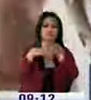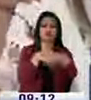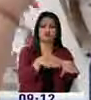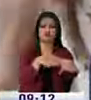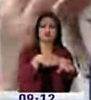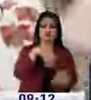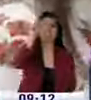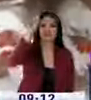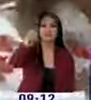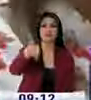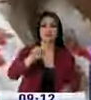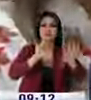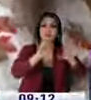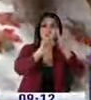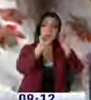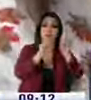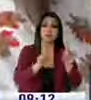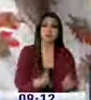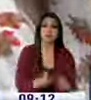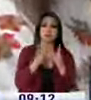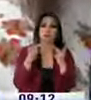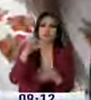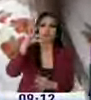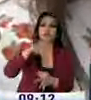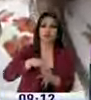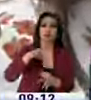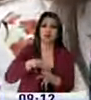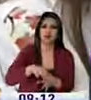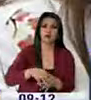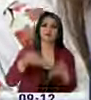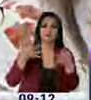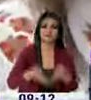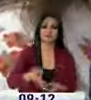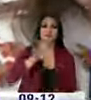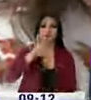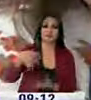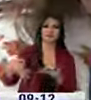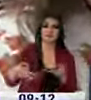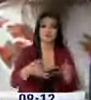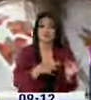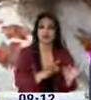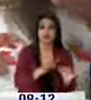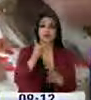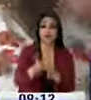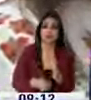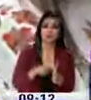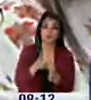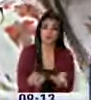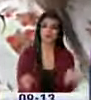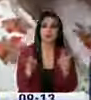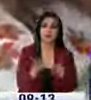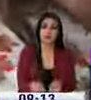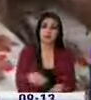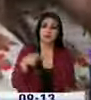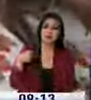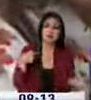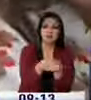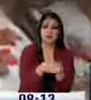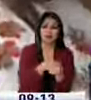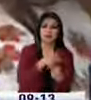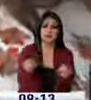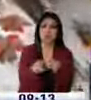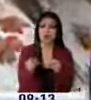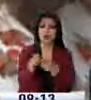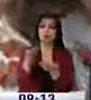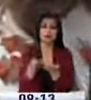contundente a las 7 preguntas de la consulta popular. Estamos seguros que el 4 de febrero Durán también se sumarán a todos los cantones